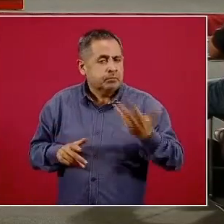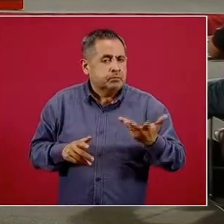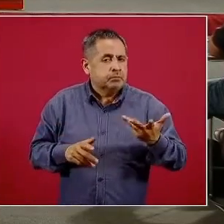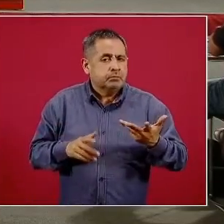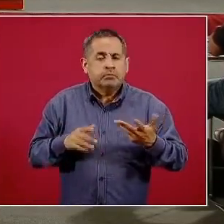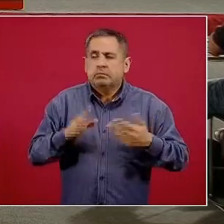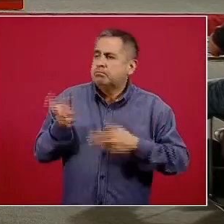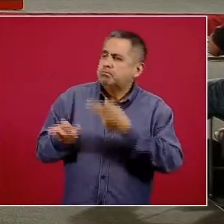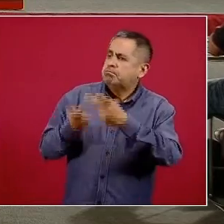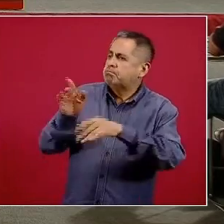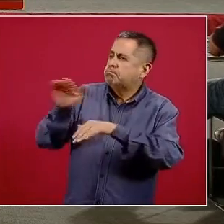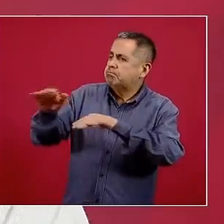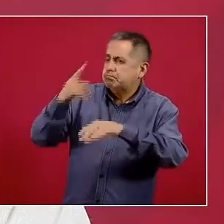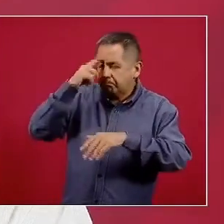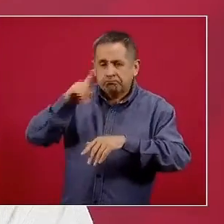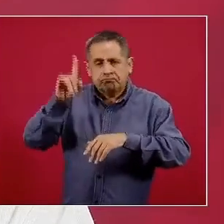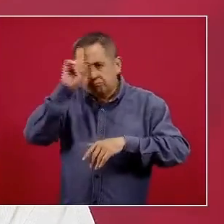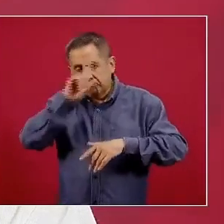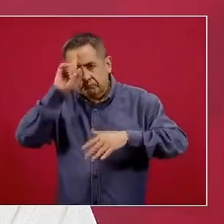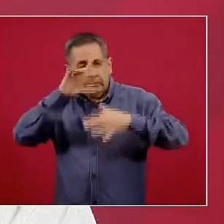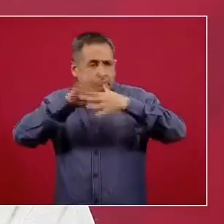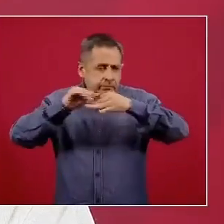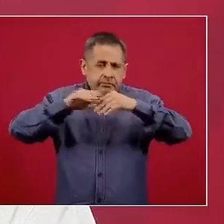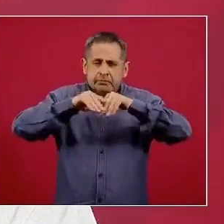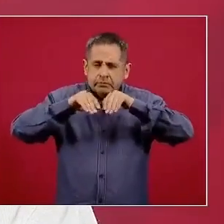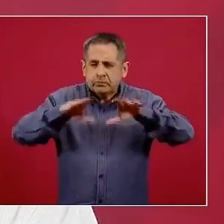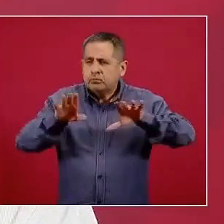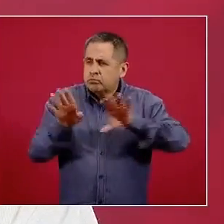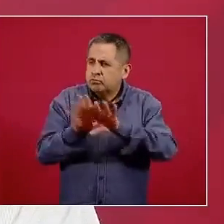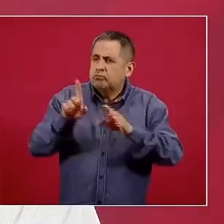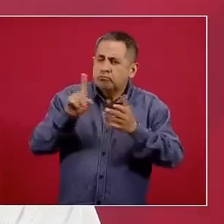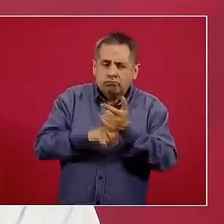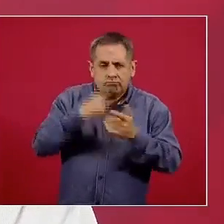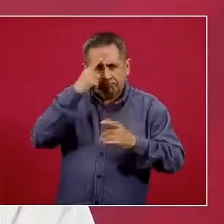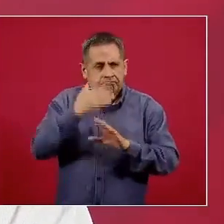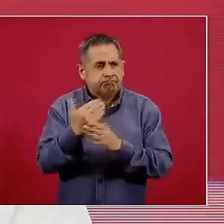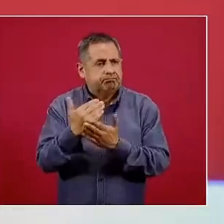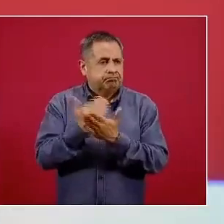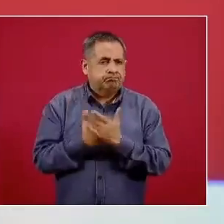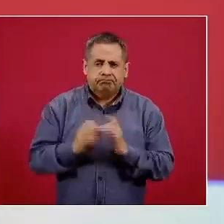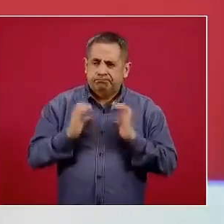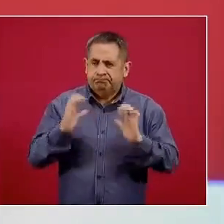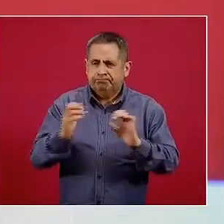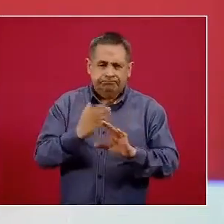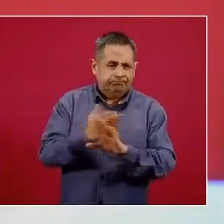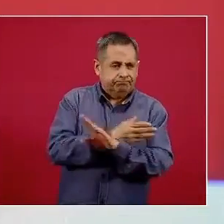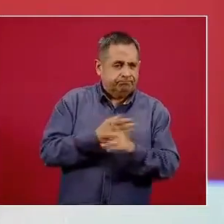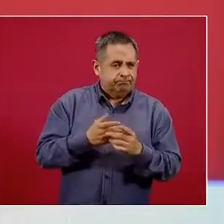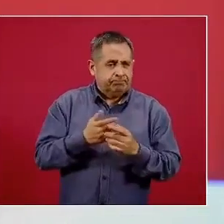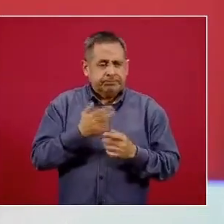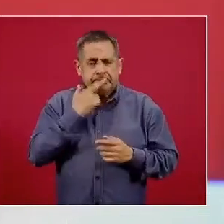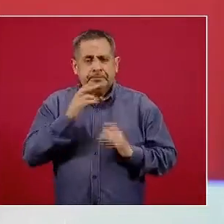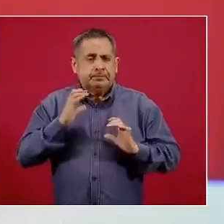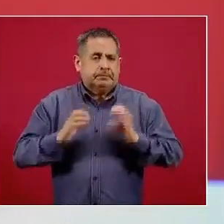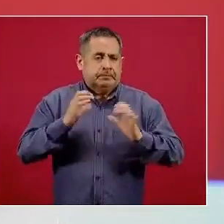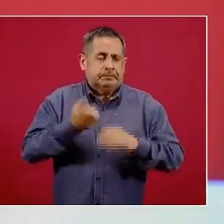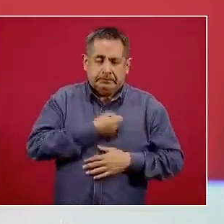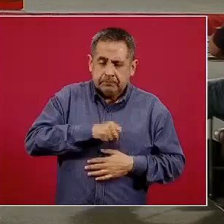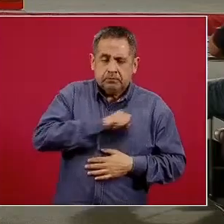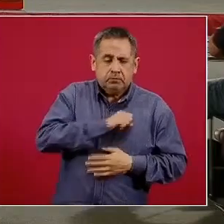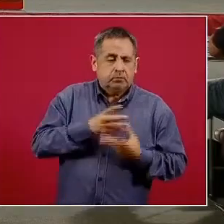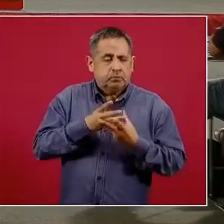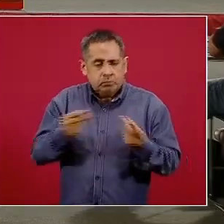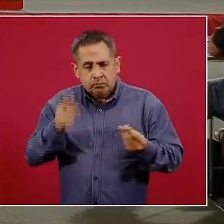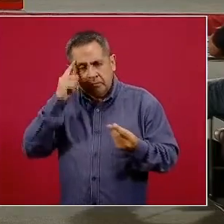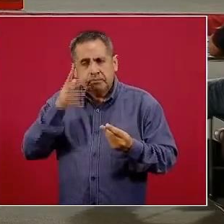técnicas necesarias para orientar las prácticas de prevención, control, recuperación,